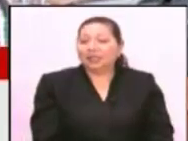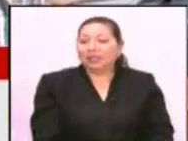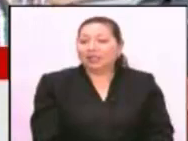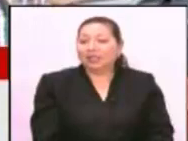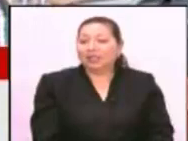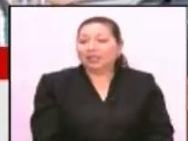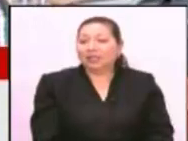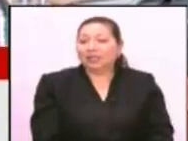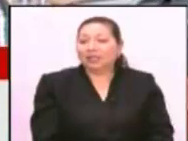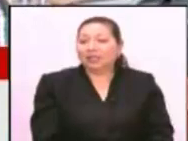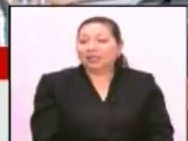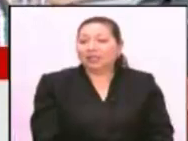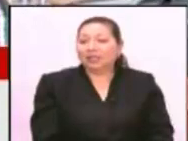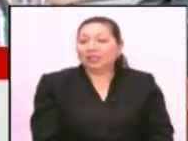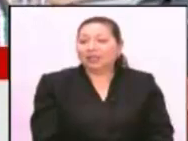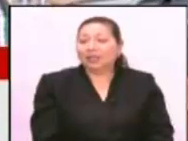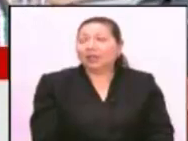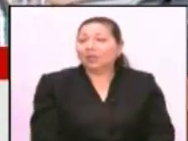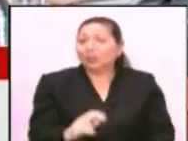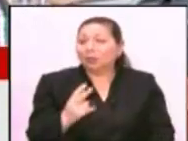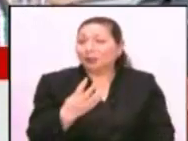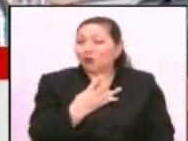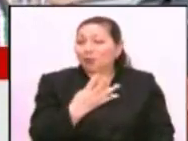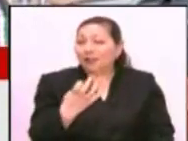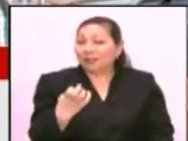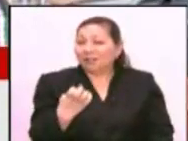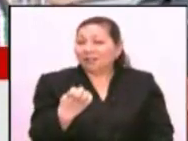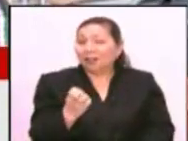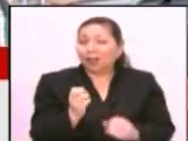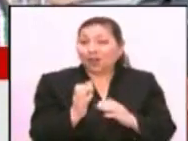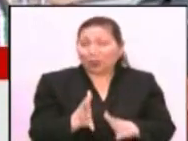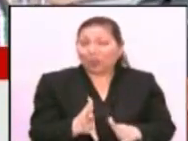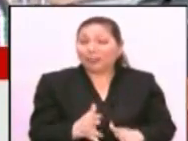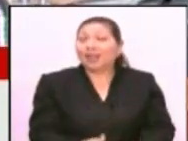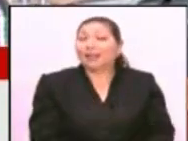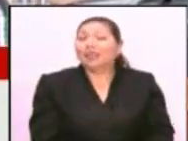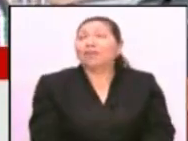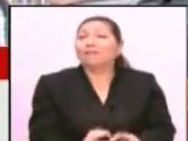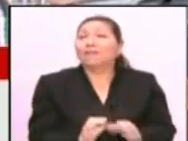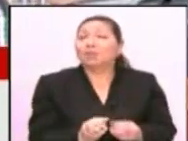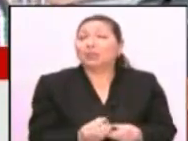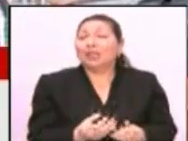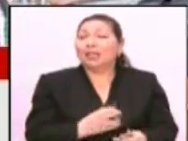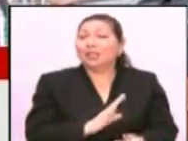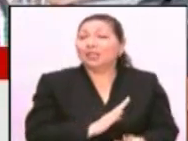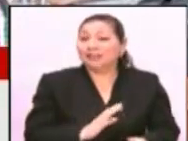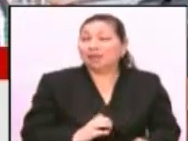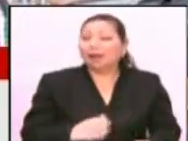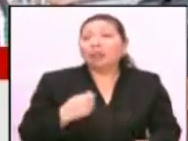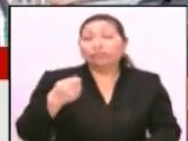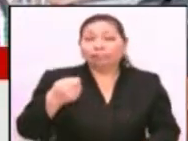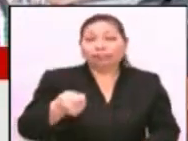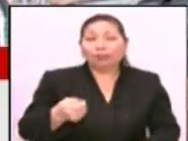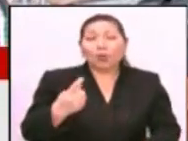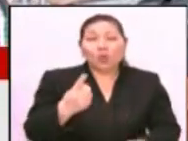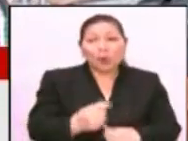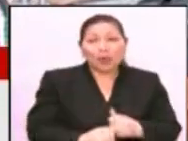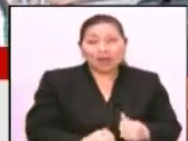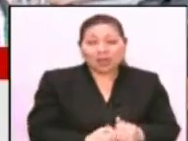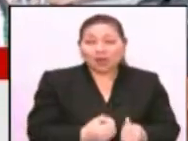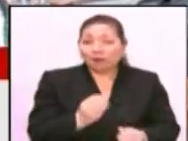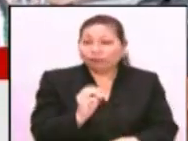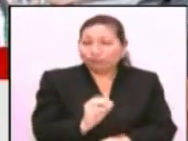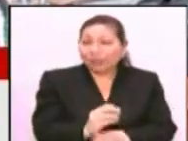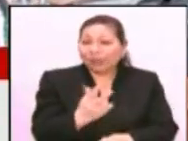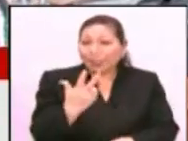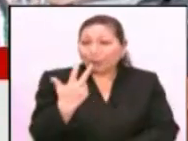Alcorta. 2.400 internos. Entonces, estos 2.400 internos condenados por omisión a la asistencia familiar le cuesta al Estado mantenerlos anualmente, solo en